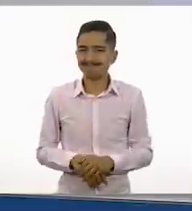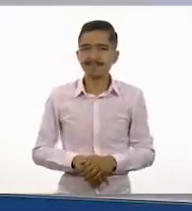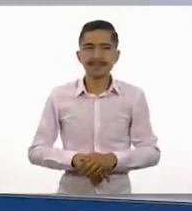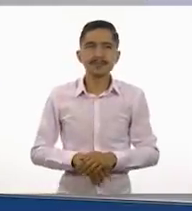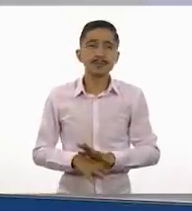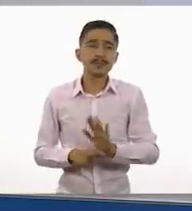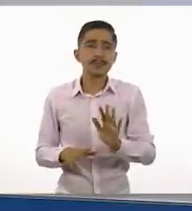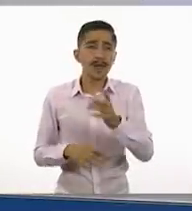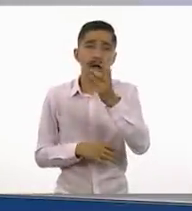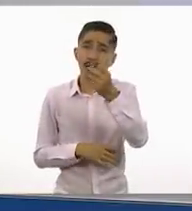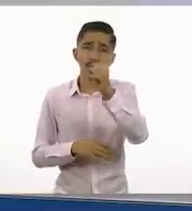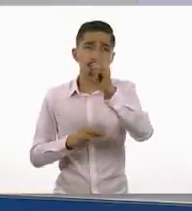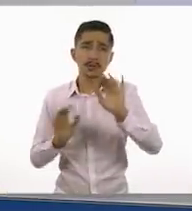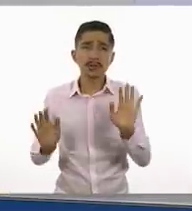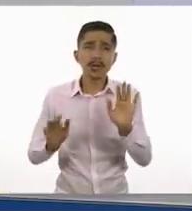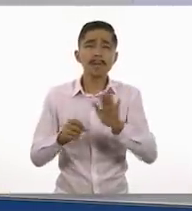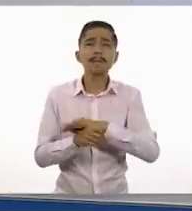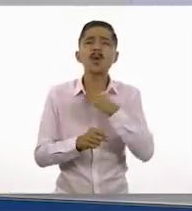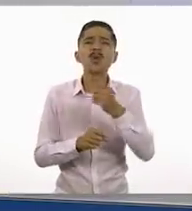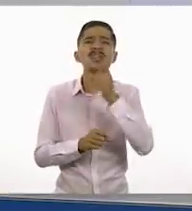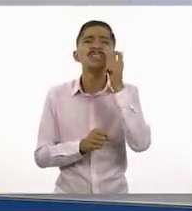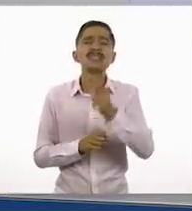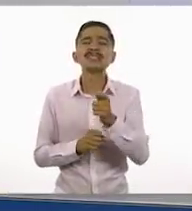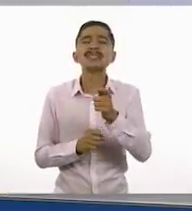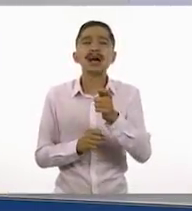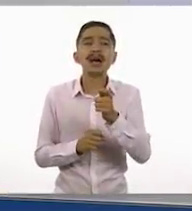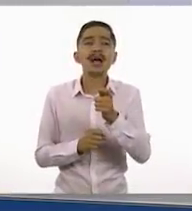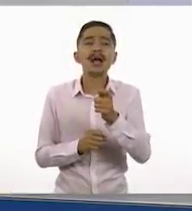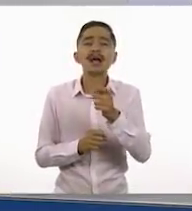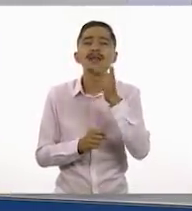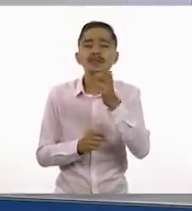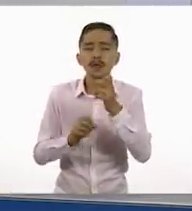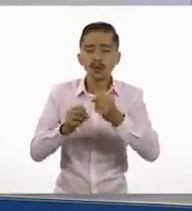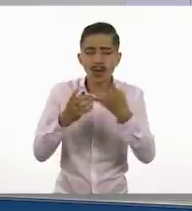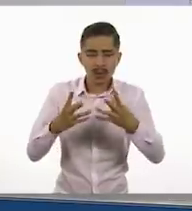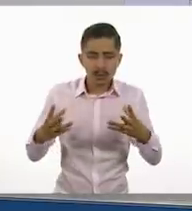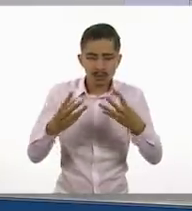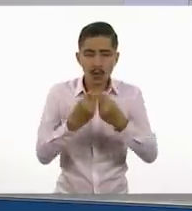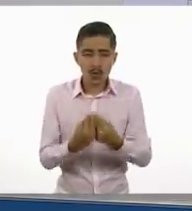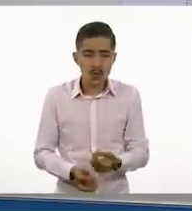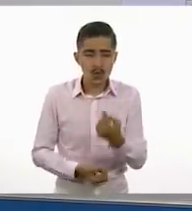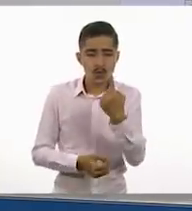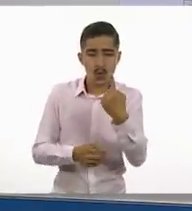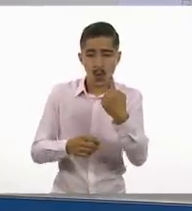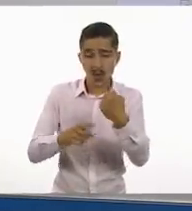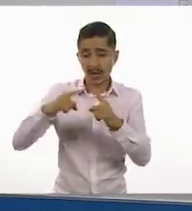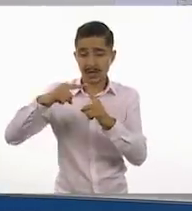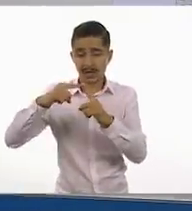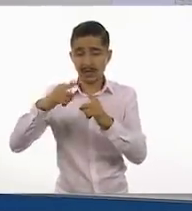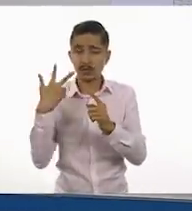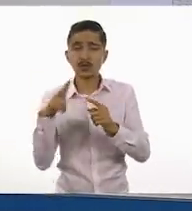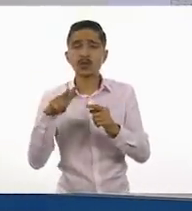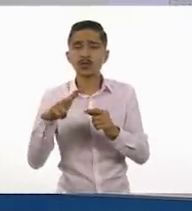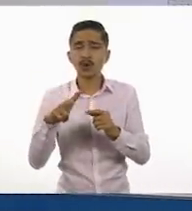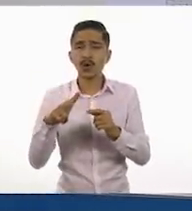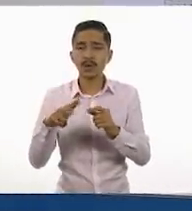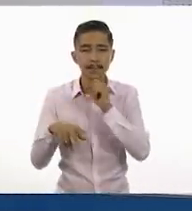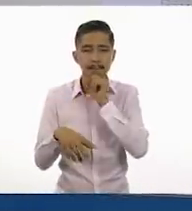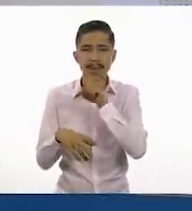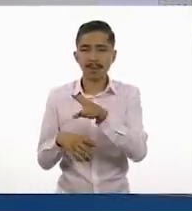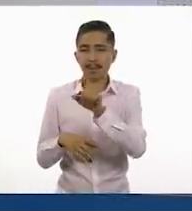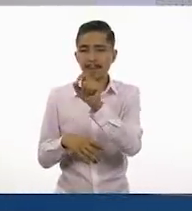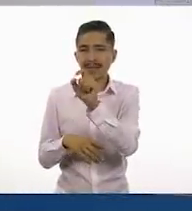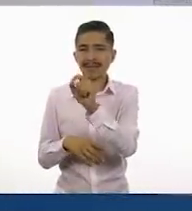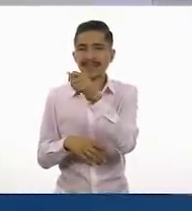Y esto es así porque la escala representa una relación proporcional en la que 1 entre 18 es igual a